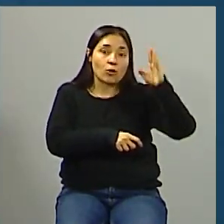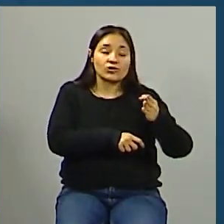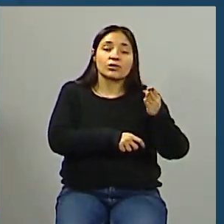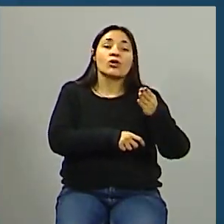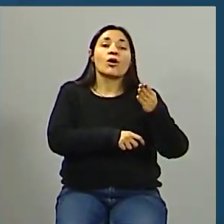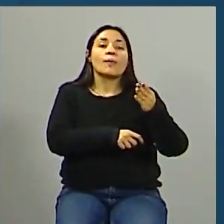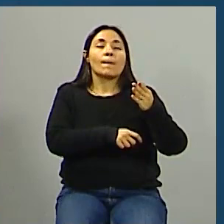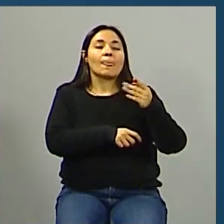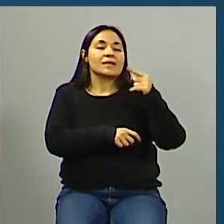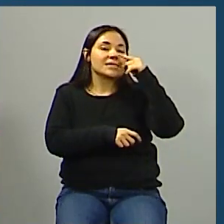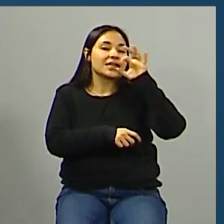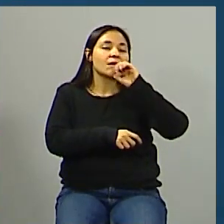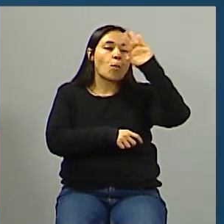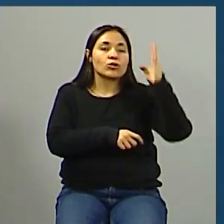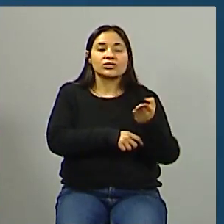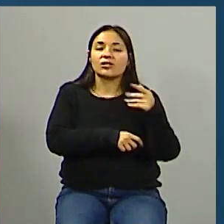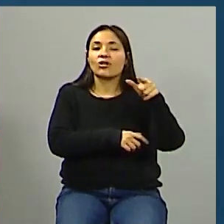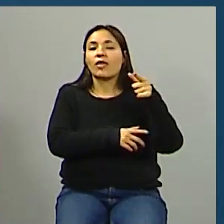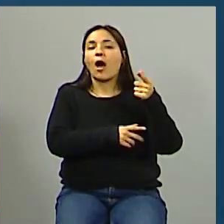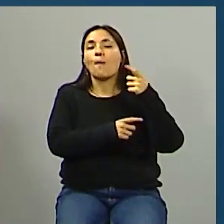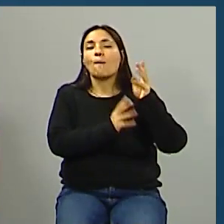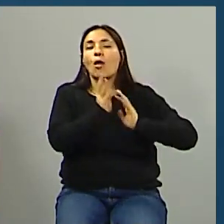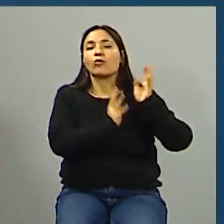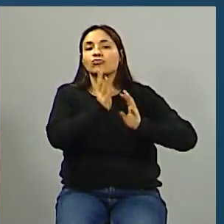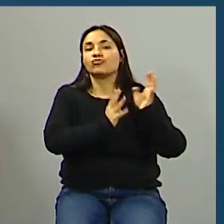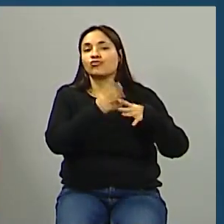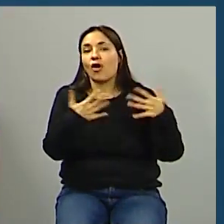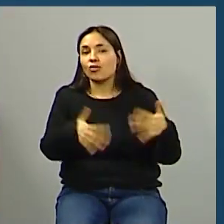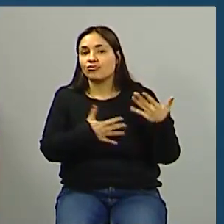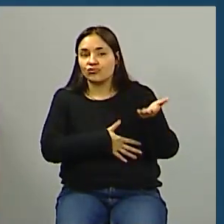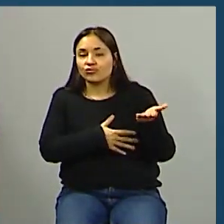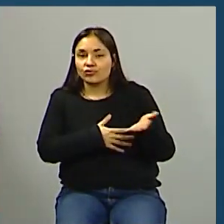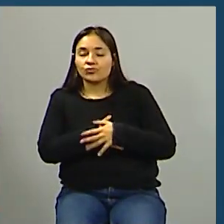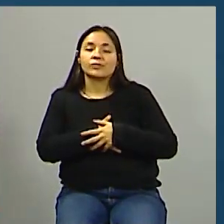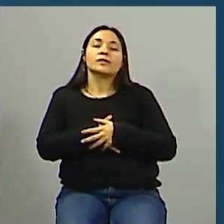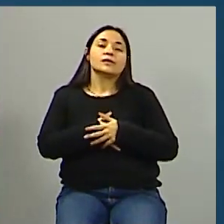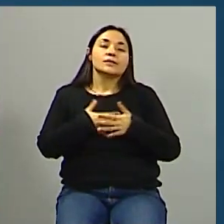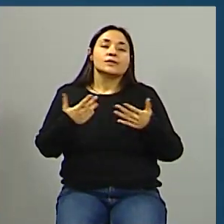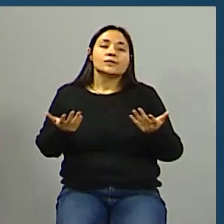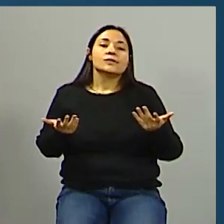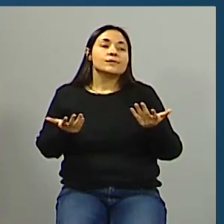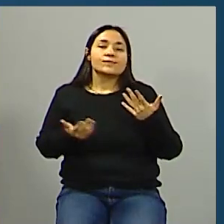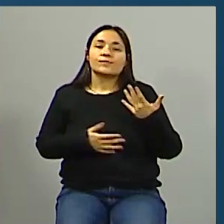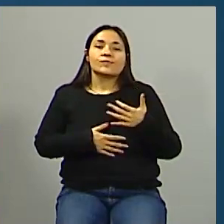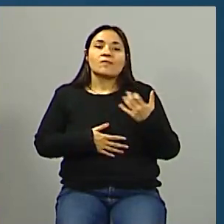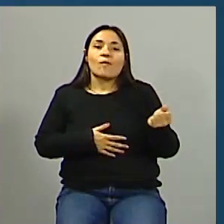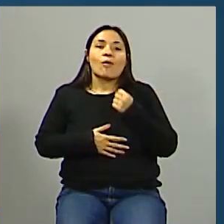producción. Es una actividad de mano de obra intensiva, razón por la cual depende